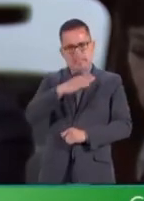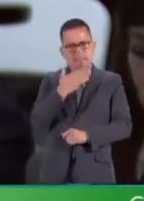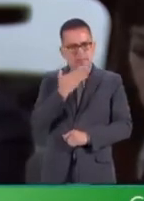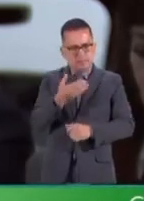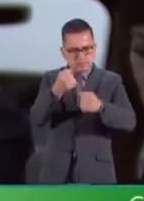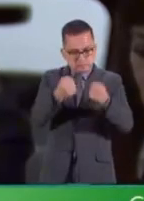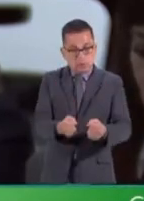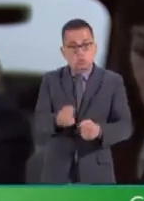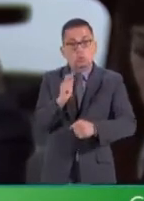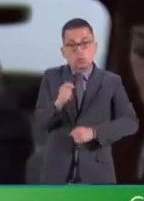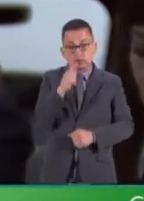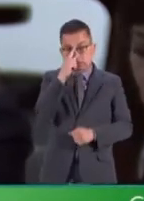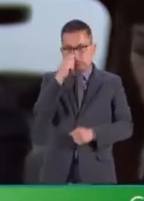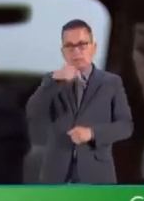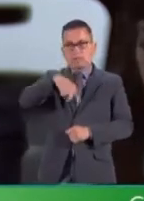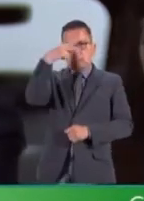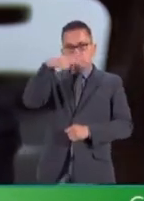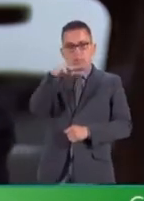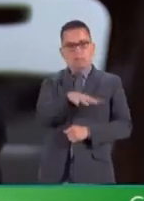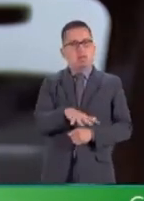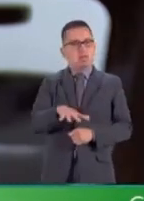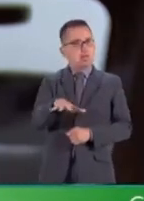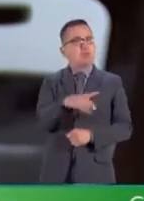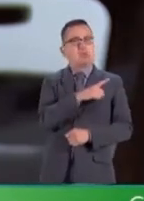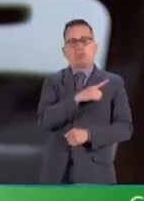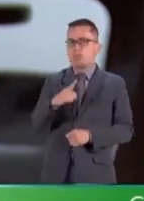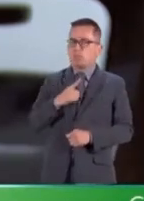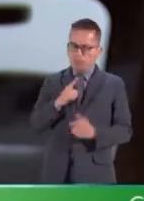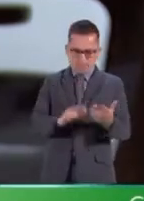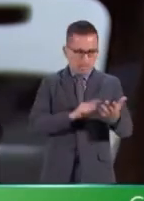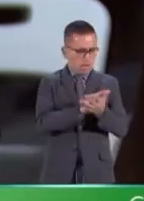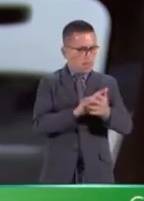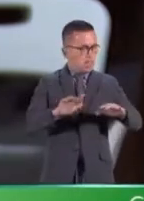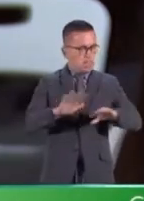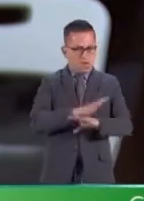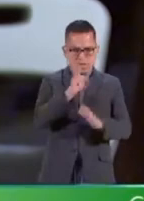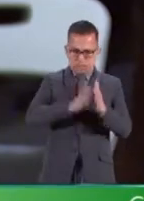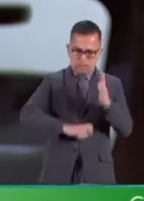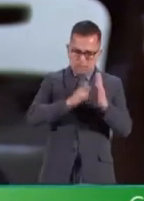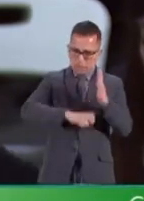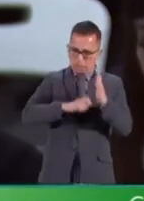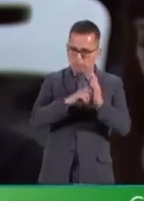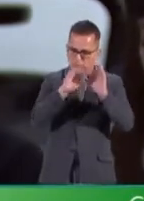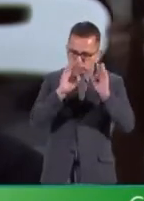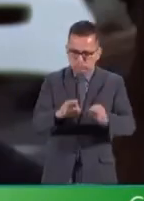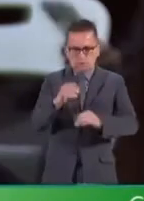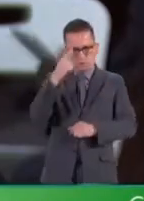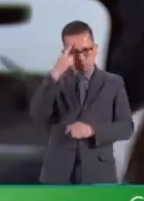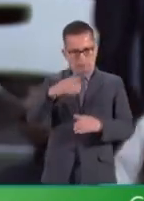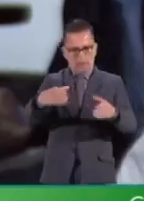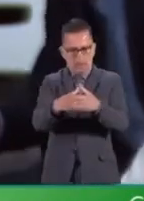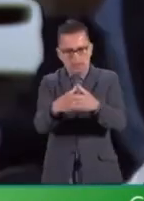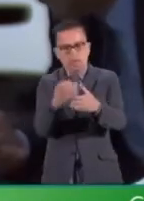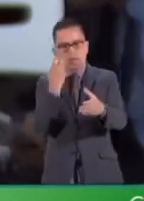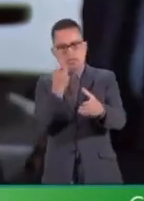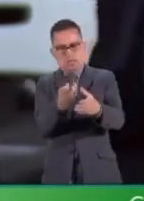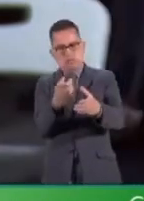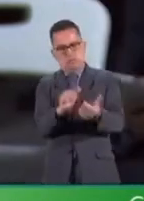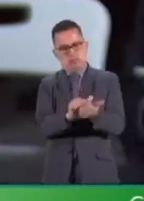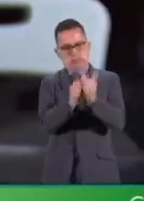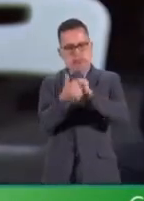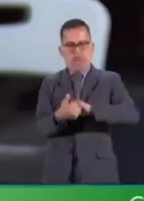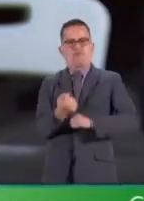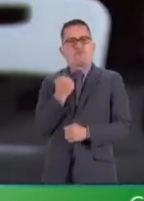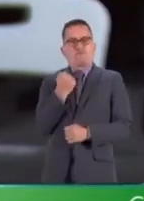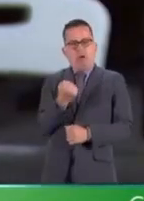convencidos de que México necesita reformas que vengan a fortalecer el sistema que tenemos y no